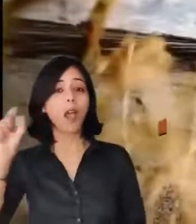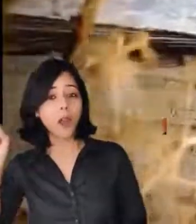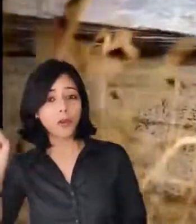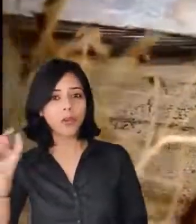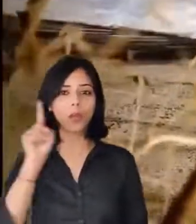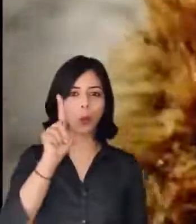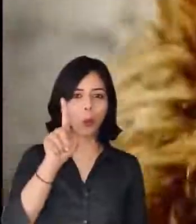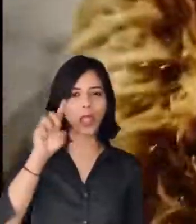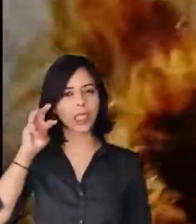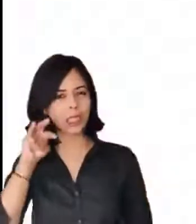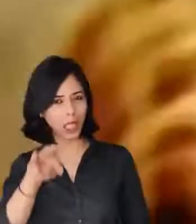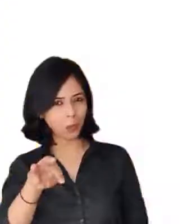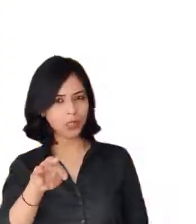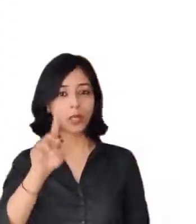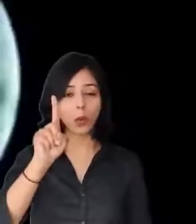Robin.